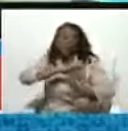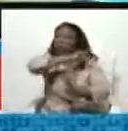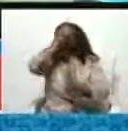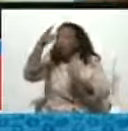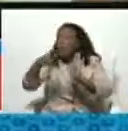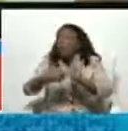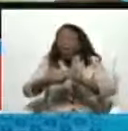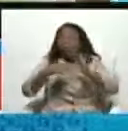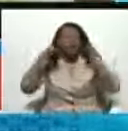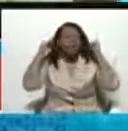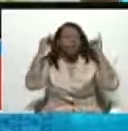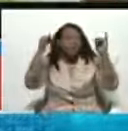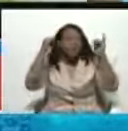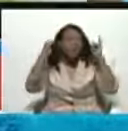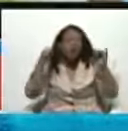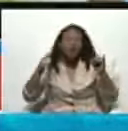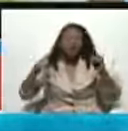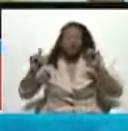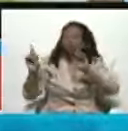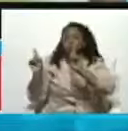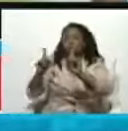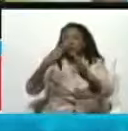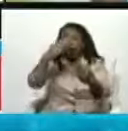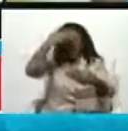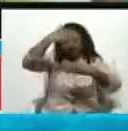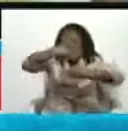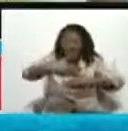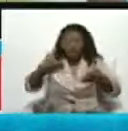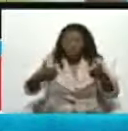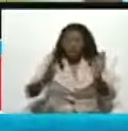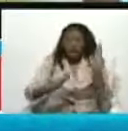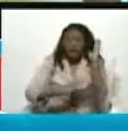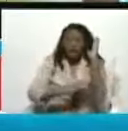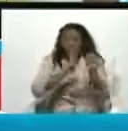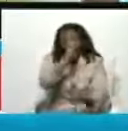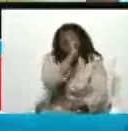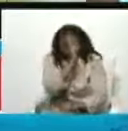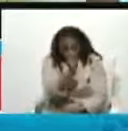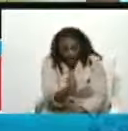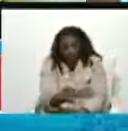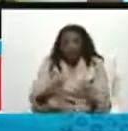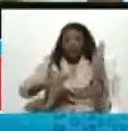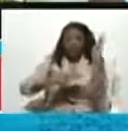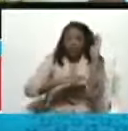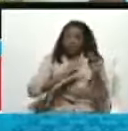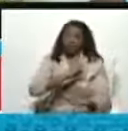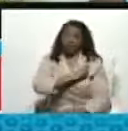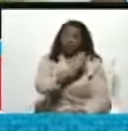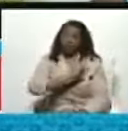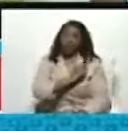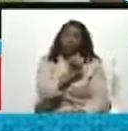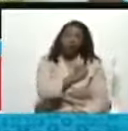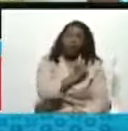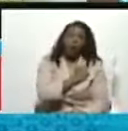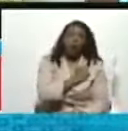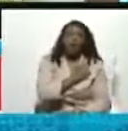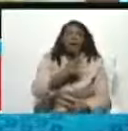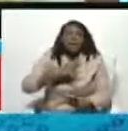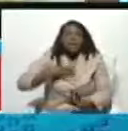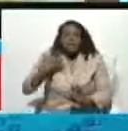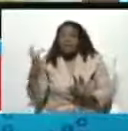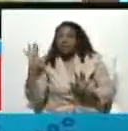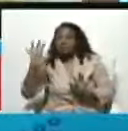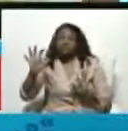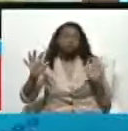lo que se hace, todo pasando por el frente de la iglesia, uh-huh. con mucho respeto, por cierto. Uh-huh. Y bueno, y el que quiera ir